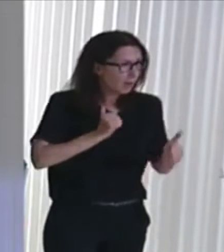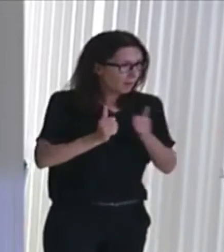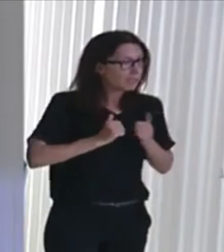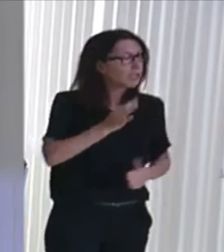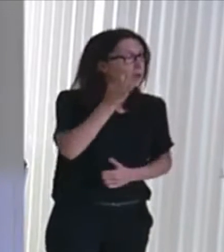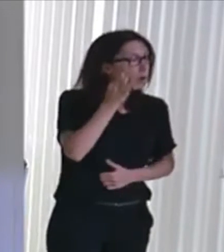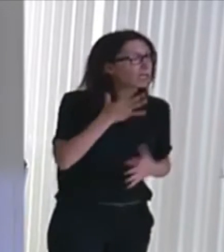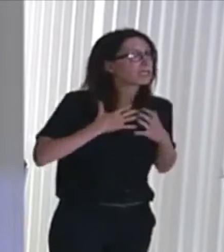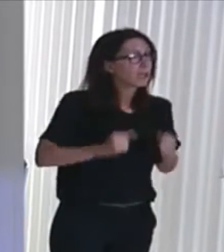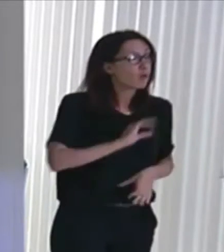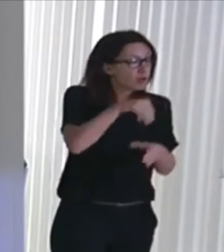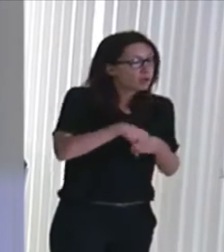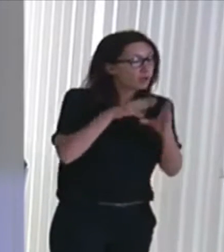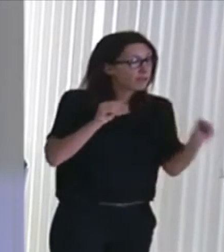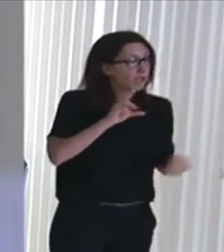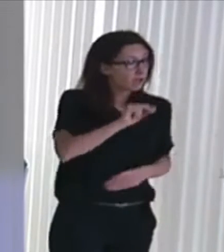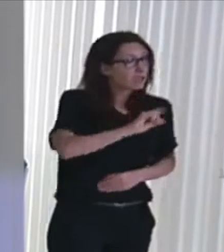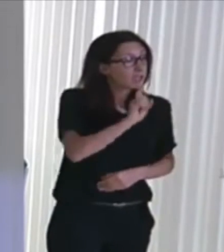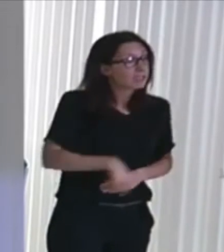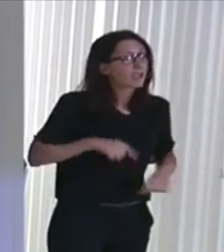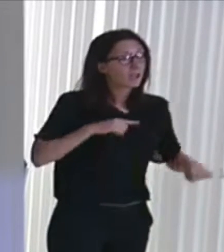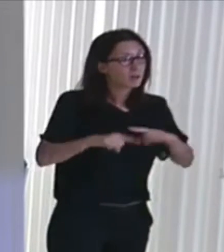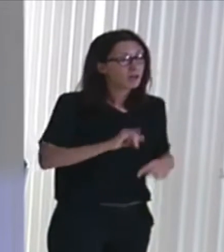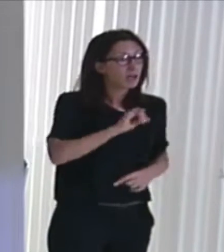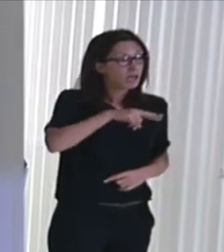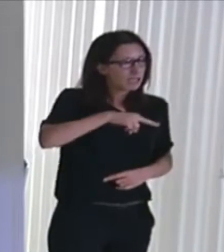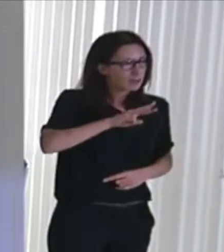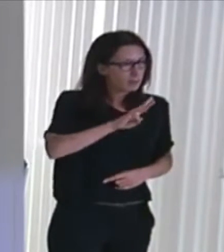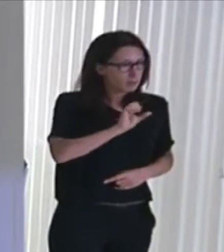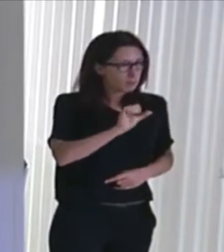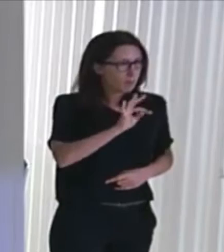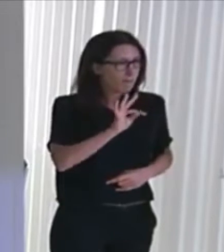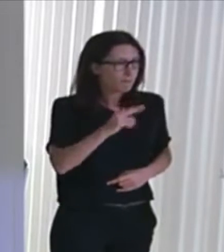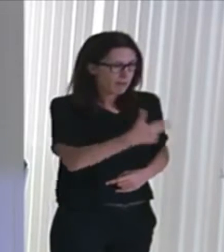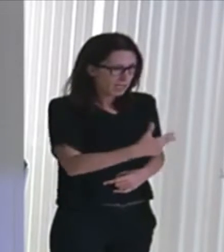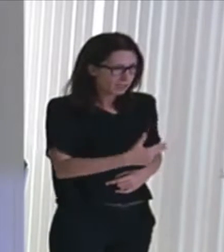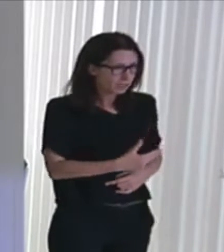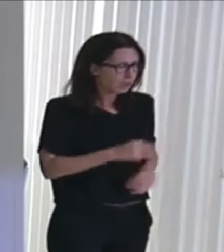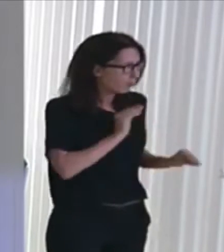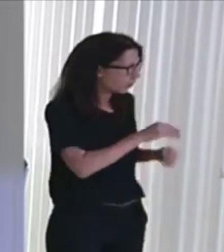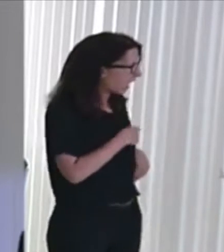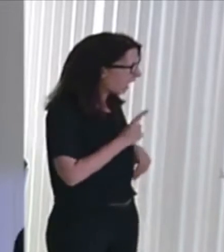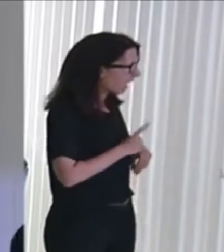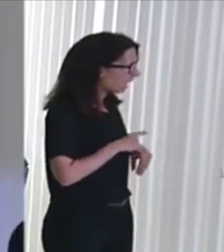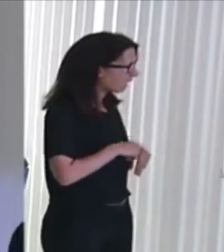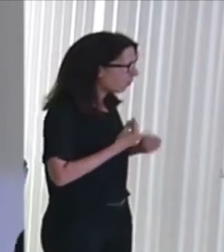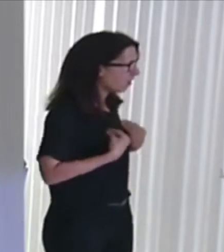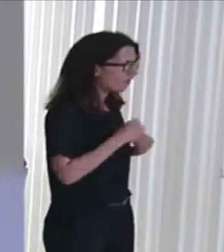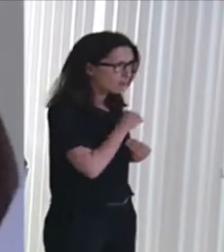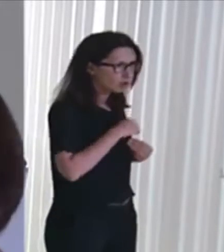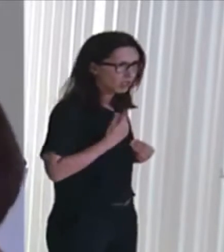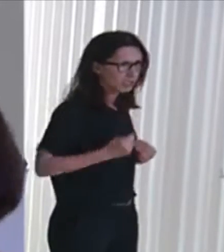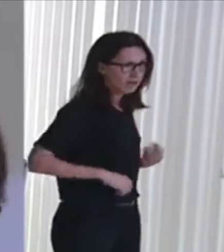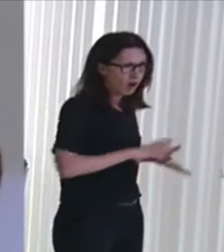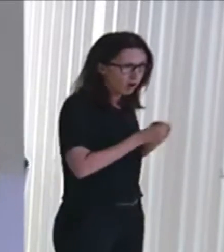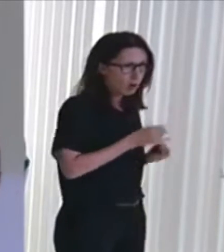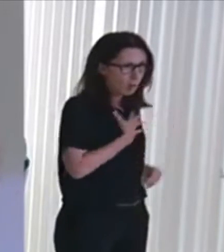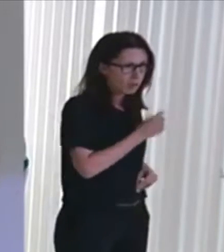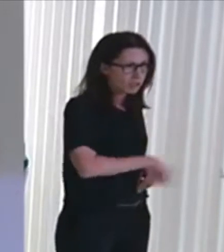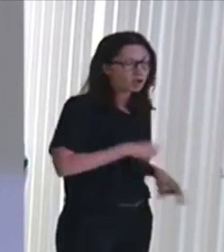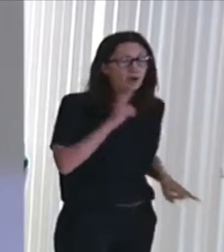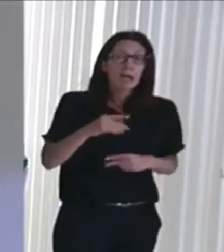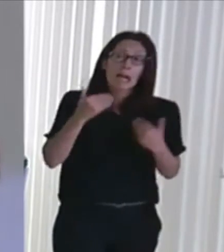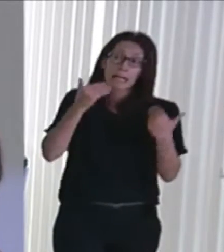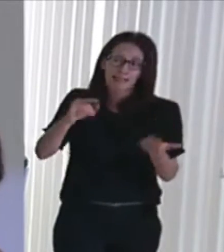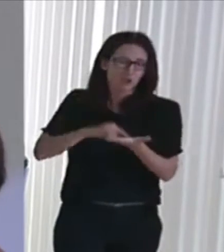Salud de la Universidad Complutense, es mentora en Impact Hub. ¿Tienes tiempo de conciliar? ¿Tienes tiempo de hacer hobby? Gracias a la tecnología, sí,